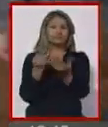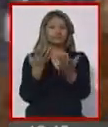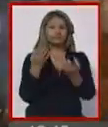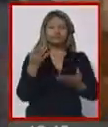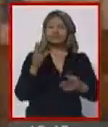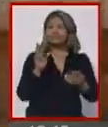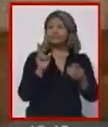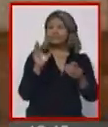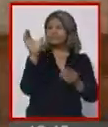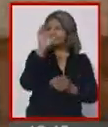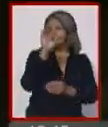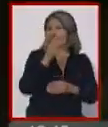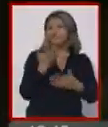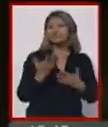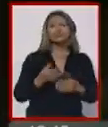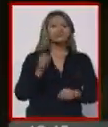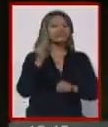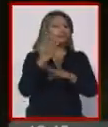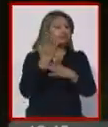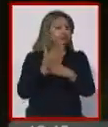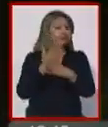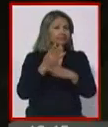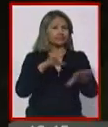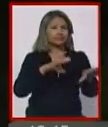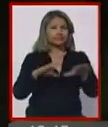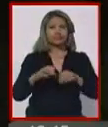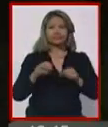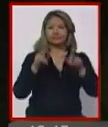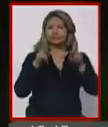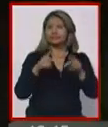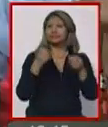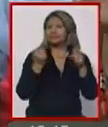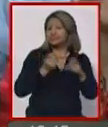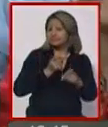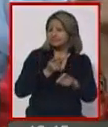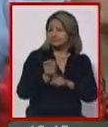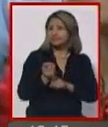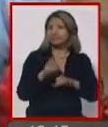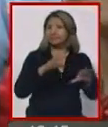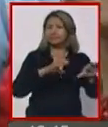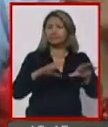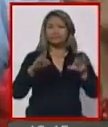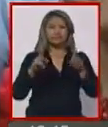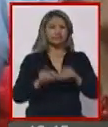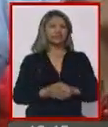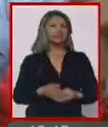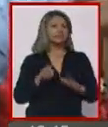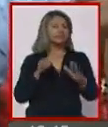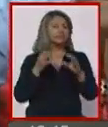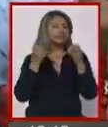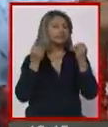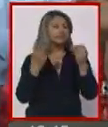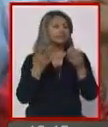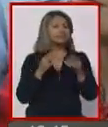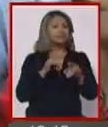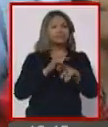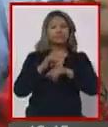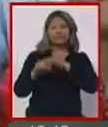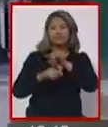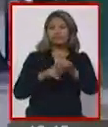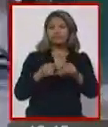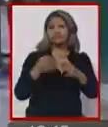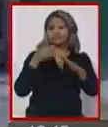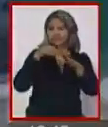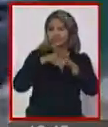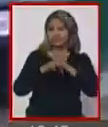encontrar personas que prácticamente estaban incomodando, estaban cometiendo demasiados abusos, estaban haciendo demasiadas arbitrariedades